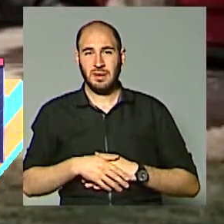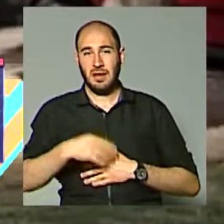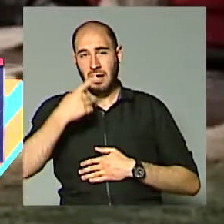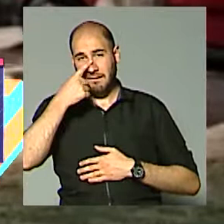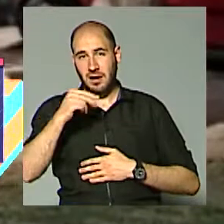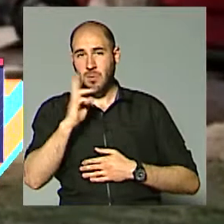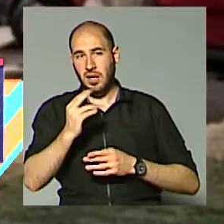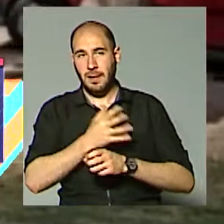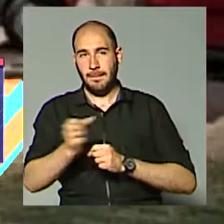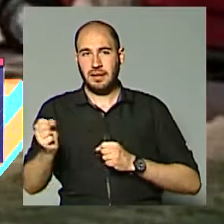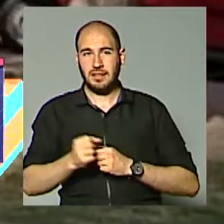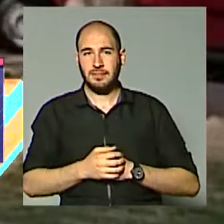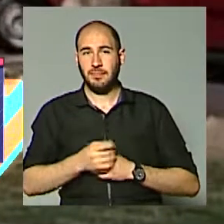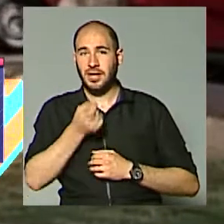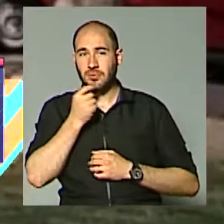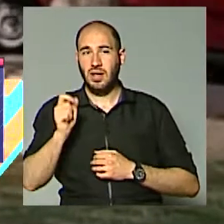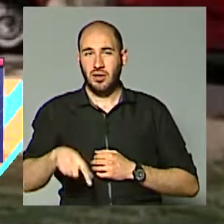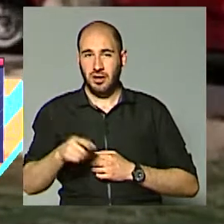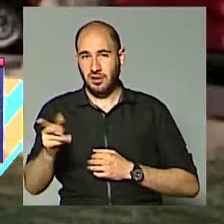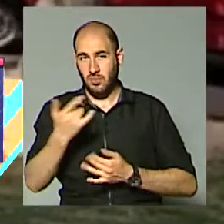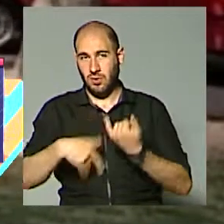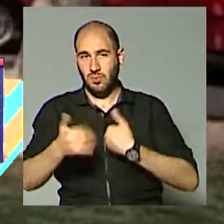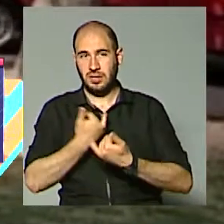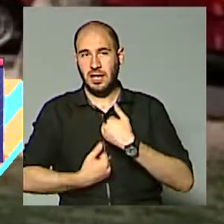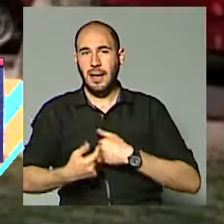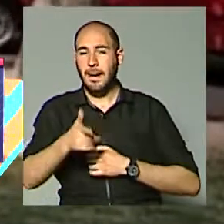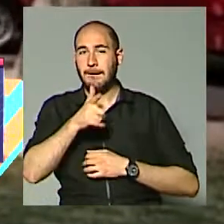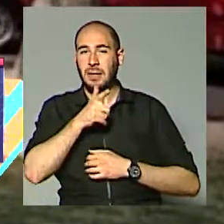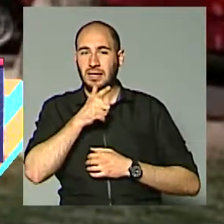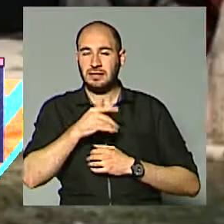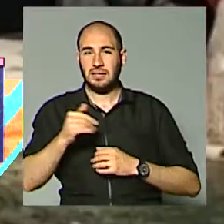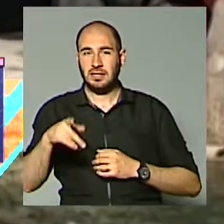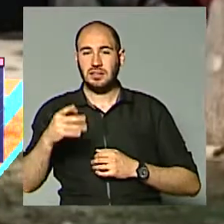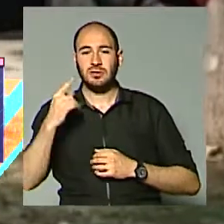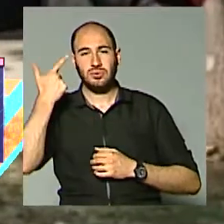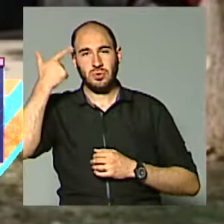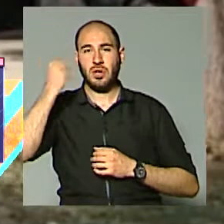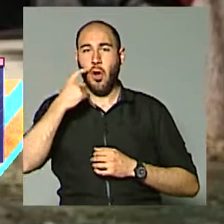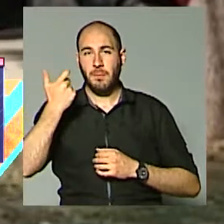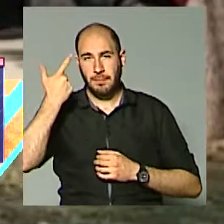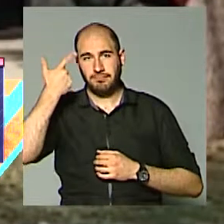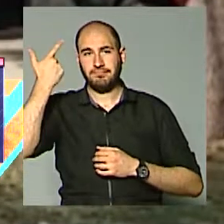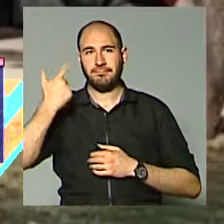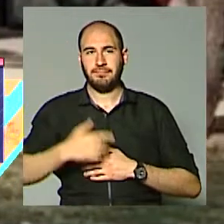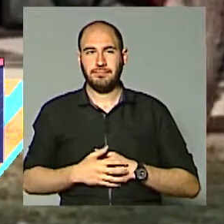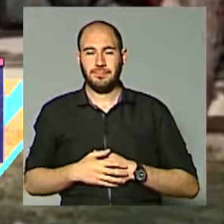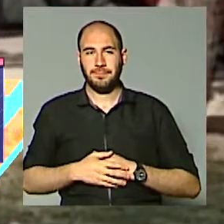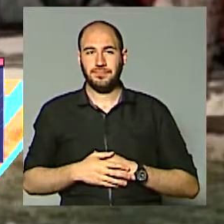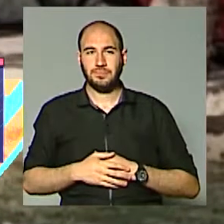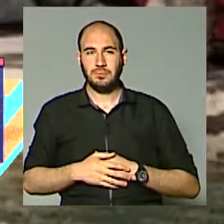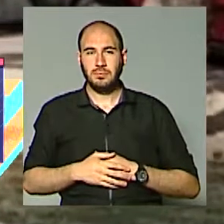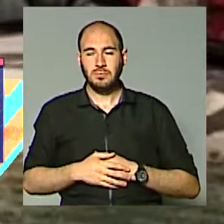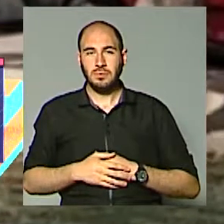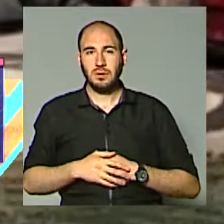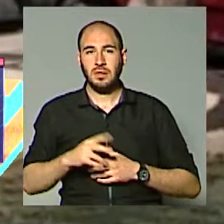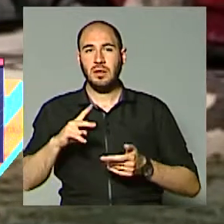un femicidio y en este caso, como bien decían ustedes, aparentemente se dio un suicidio por parte del femicida. Es decir, que es